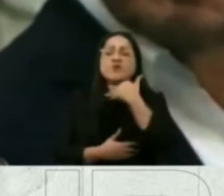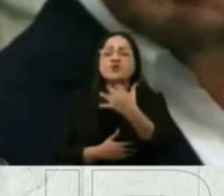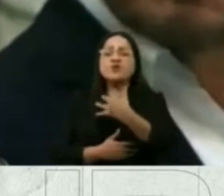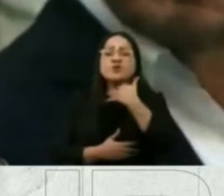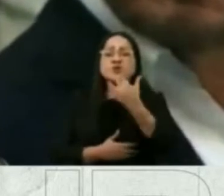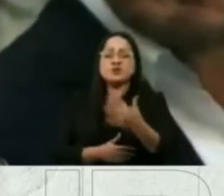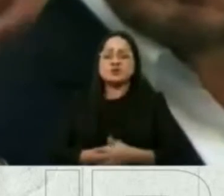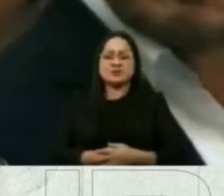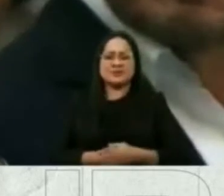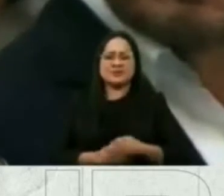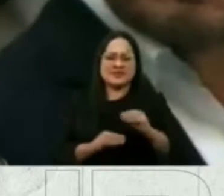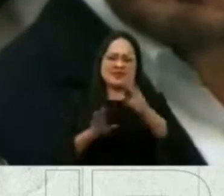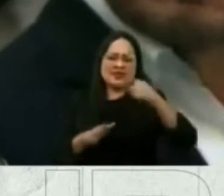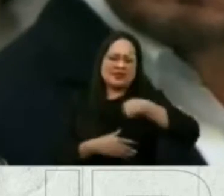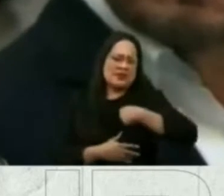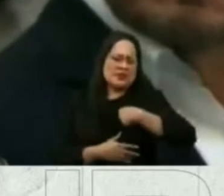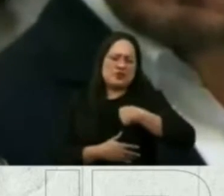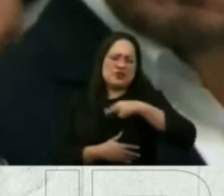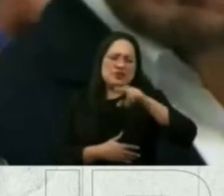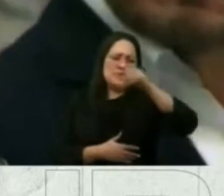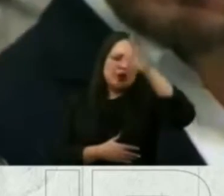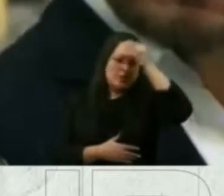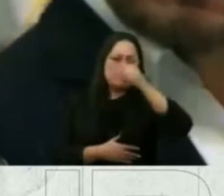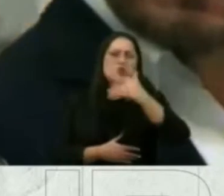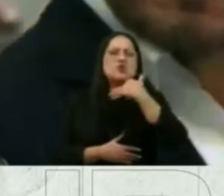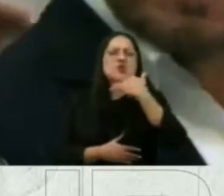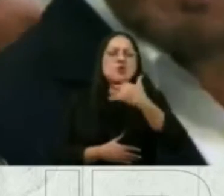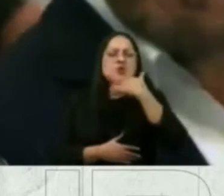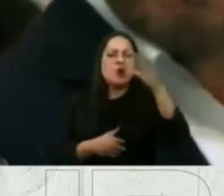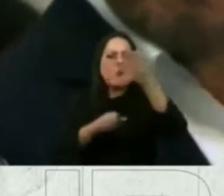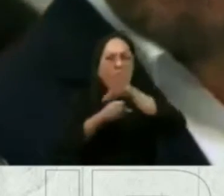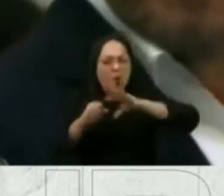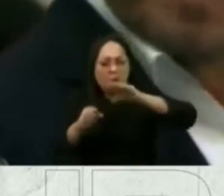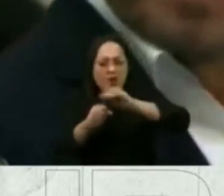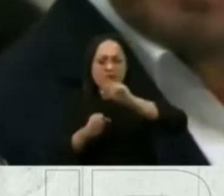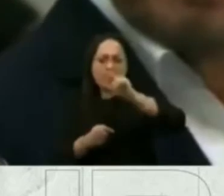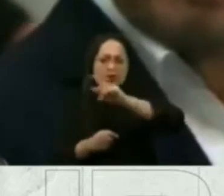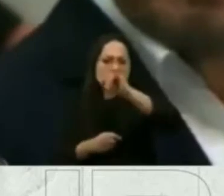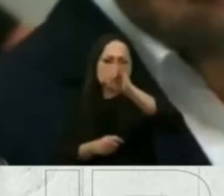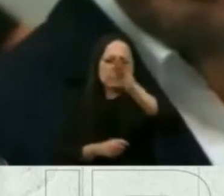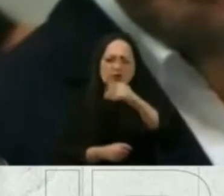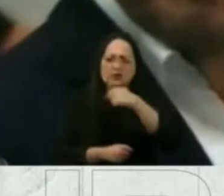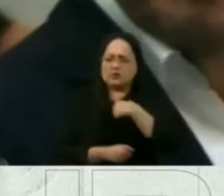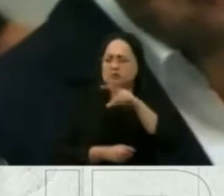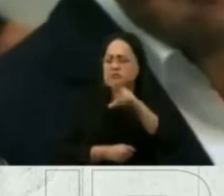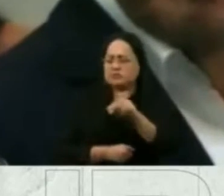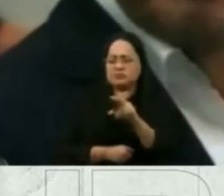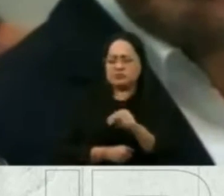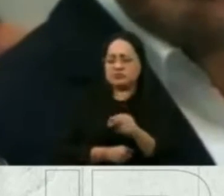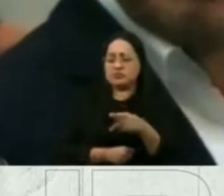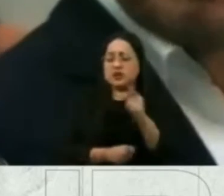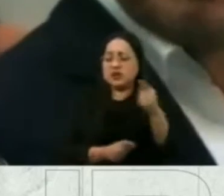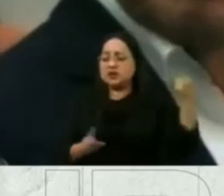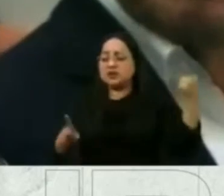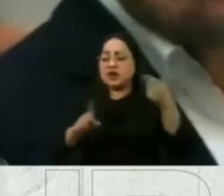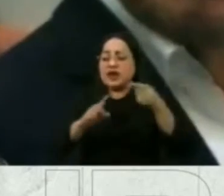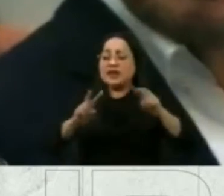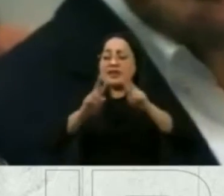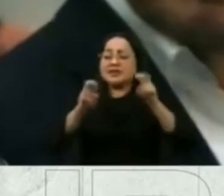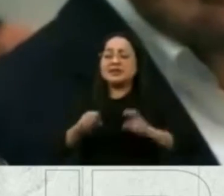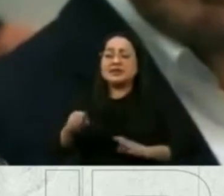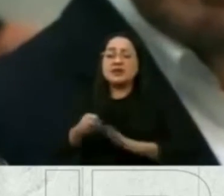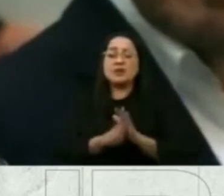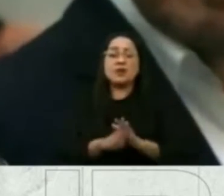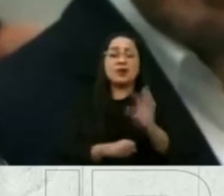supuesto que no coincido con generalizar la corrupción en el Poder Judicial. Por supuesto que no. El meollo del asunto es que frente